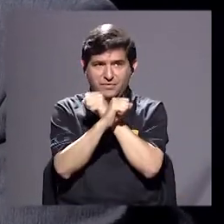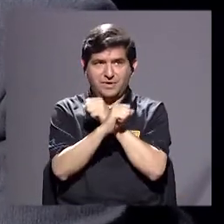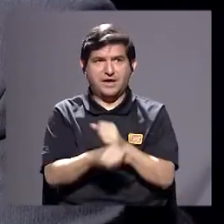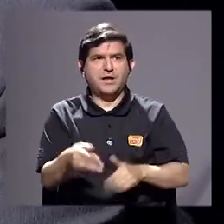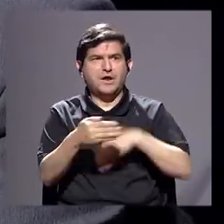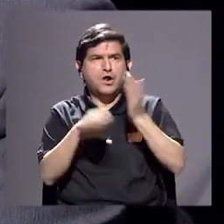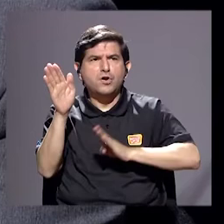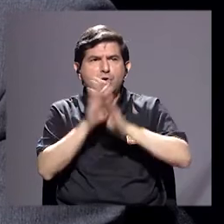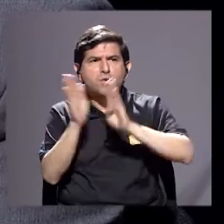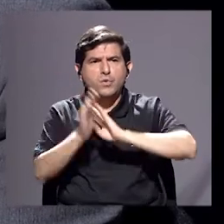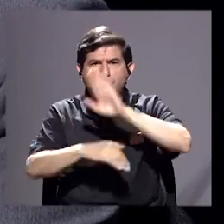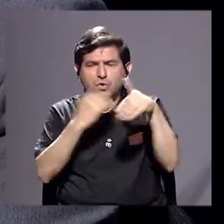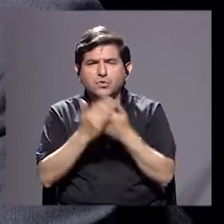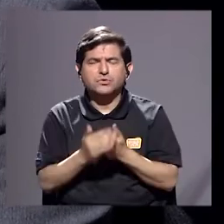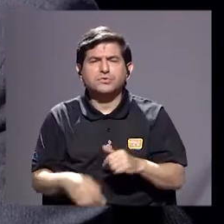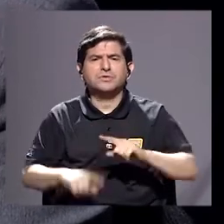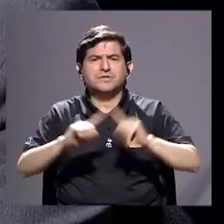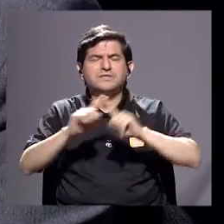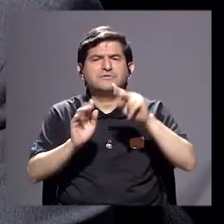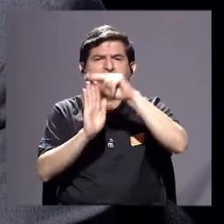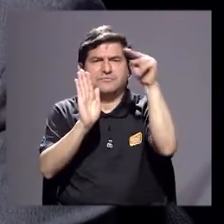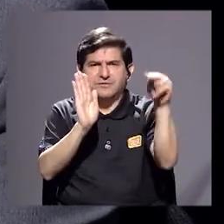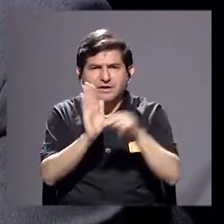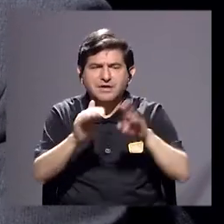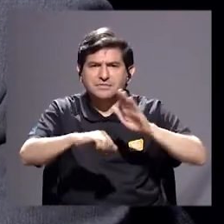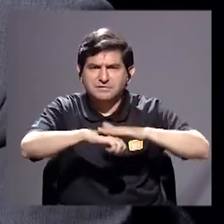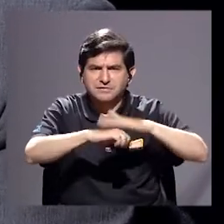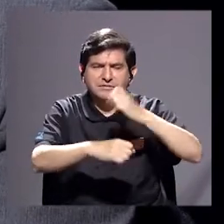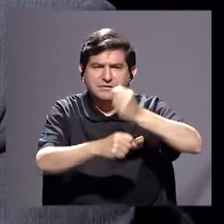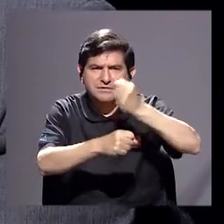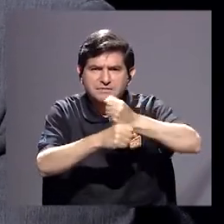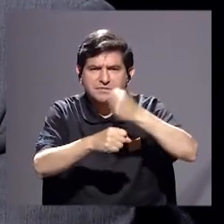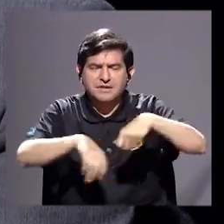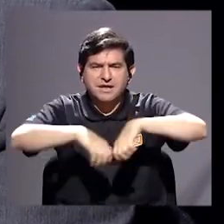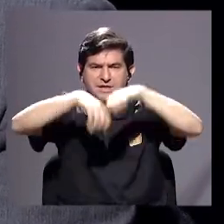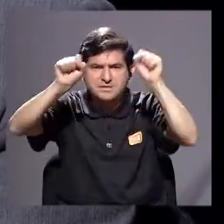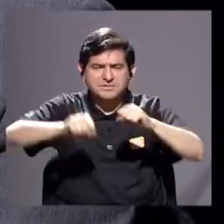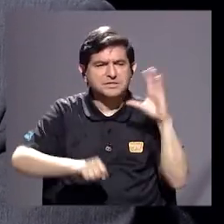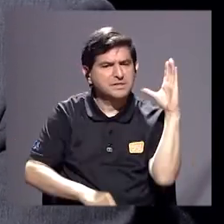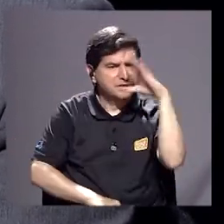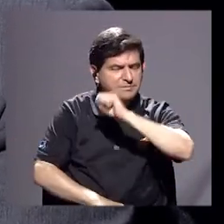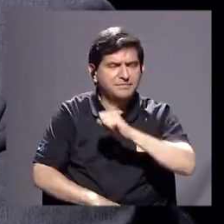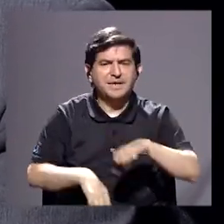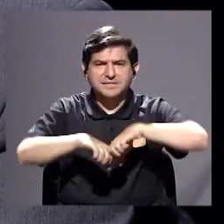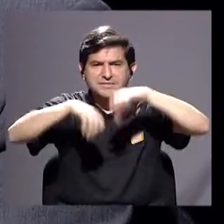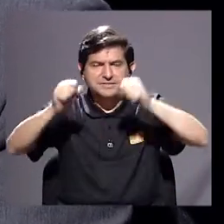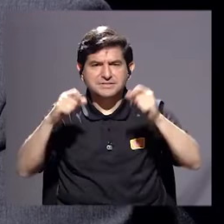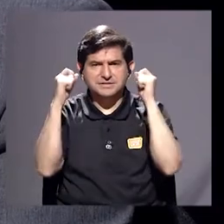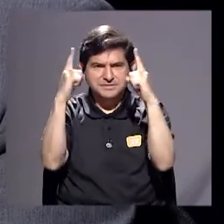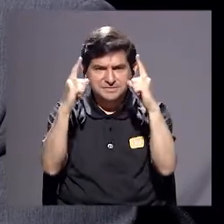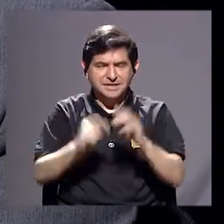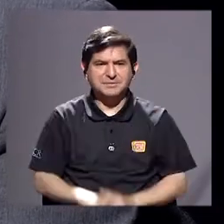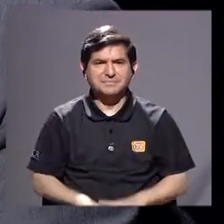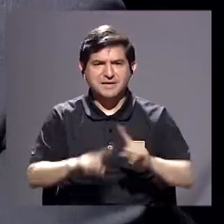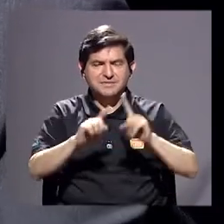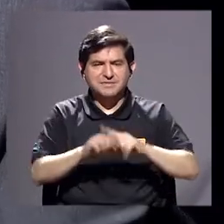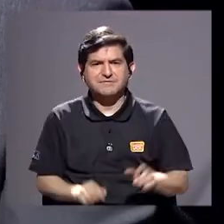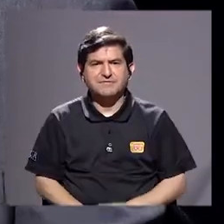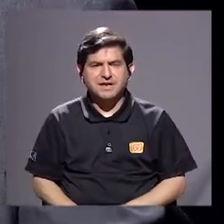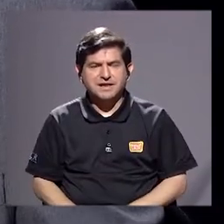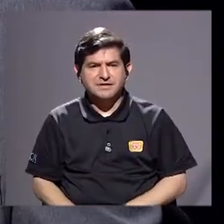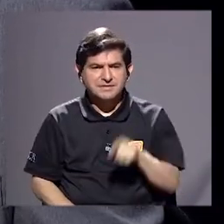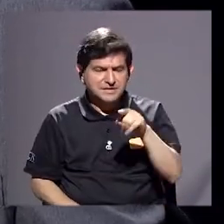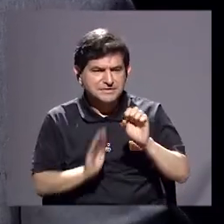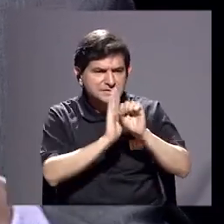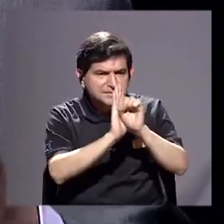partir de ahí se ha desarrollado todo un compendio de normativa que permite trabajar con sistemas de detección sistemas de alarma señalización y